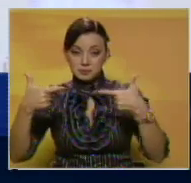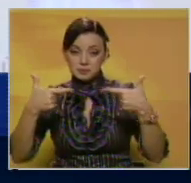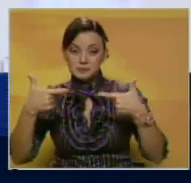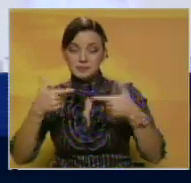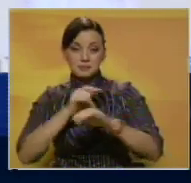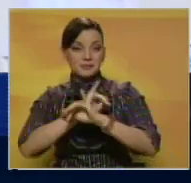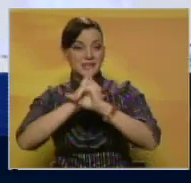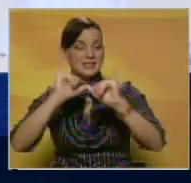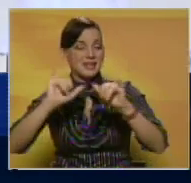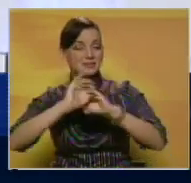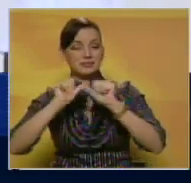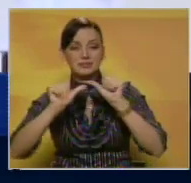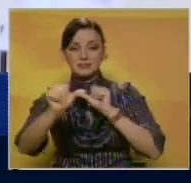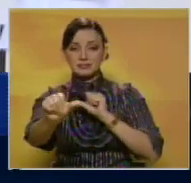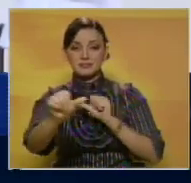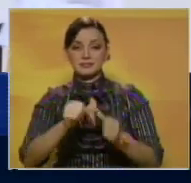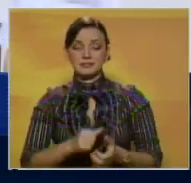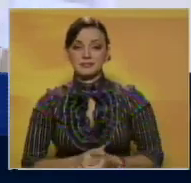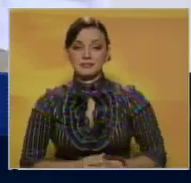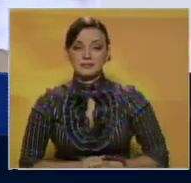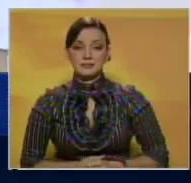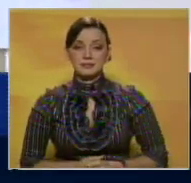definitivo.